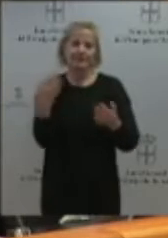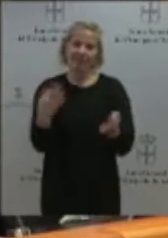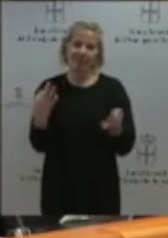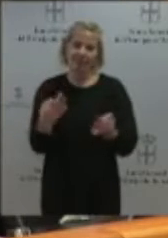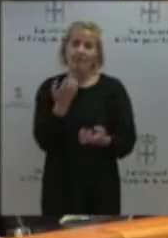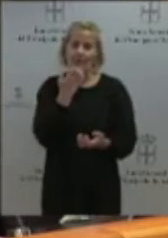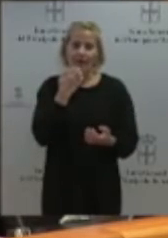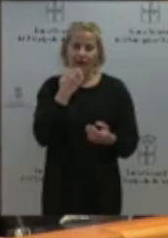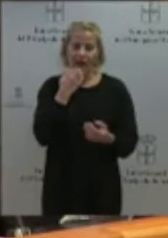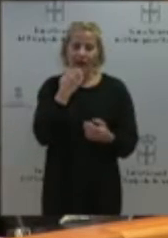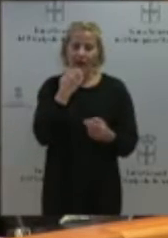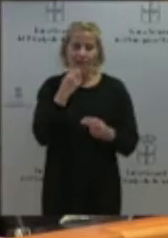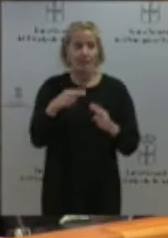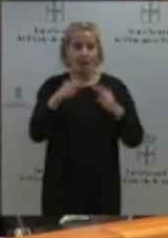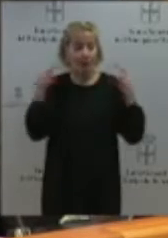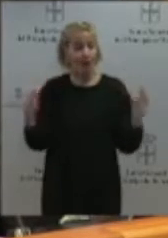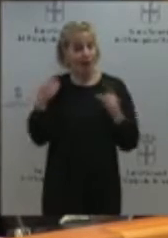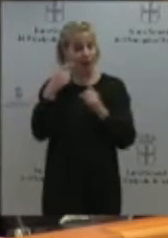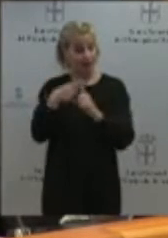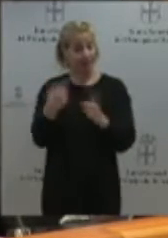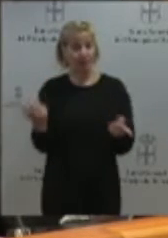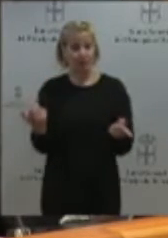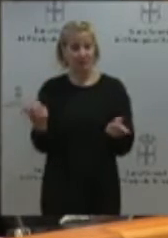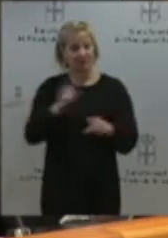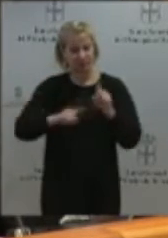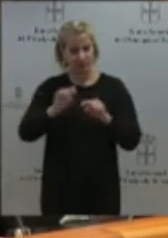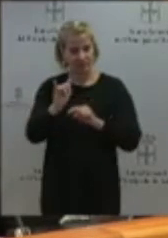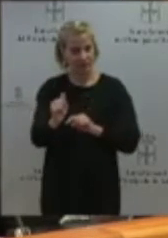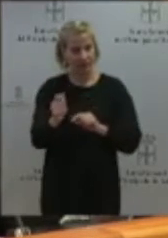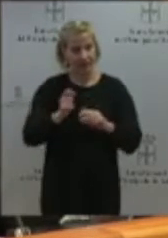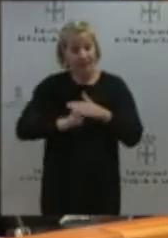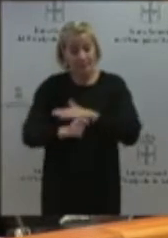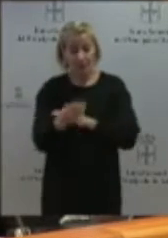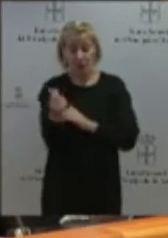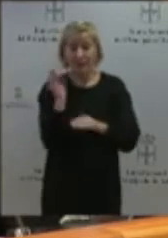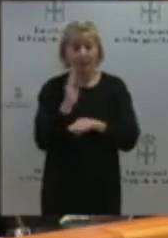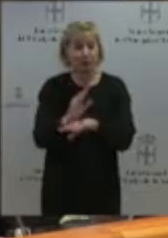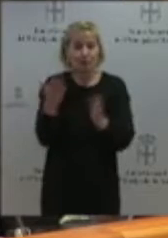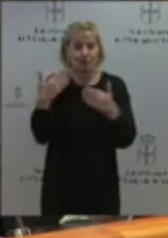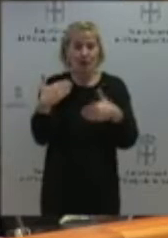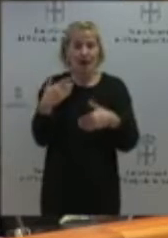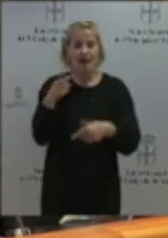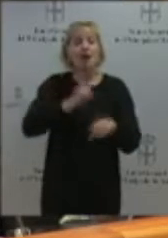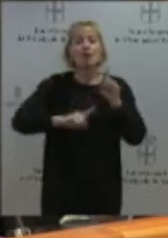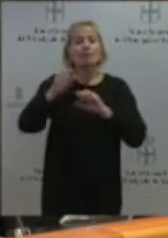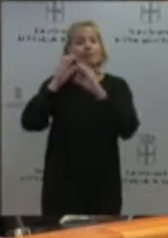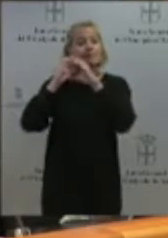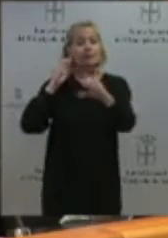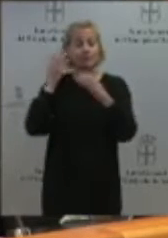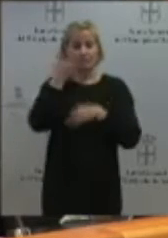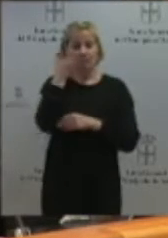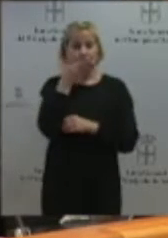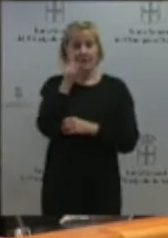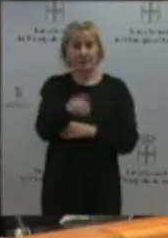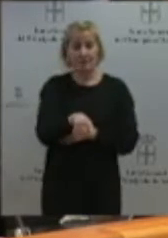diciendo que había que hacer una inversión urgente y que se repiten. Problemas en el transporte escolar. donde nos encontramos que en el transporte, colegios que